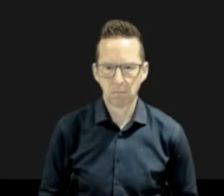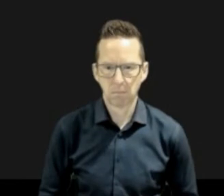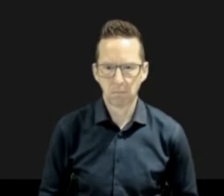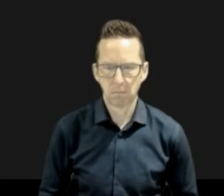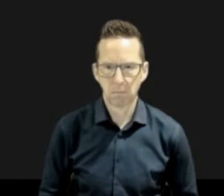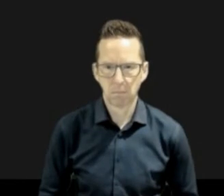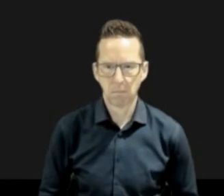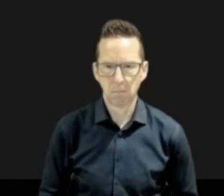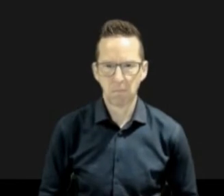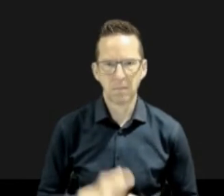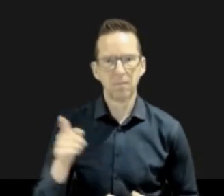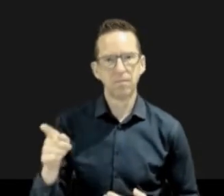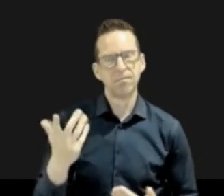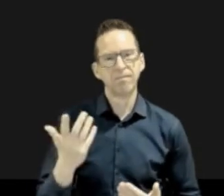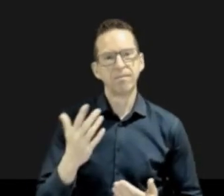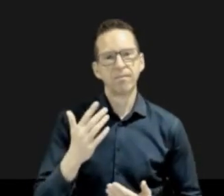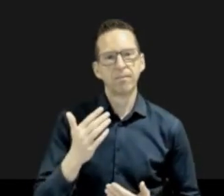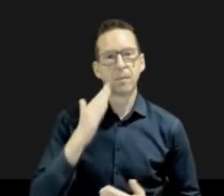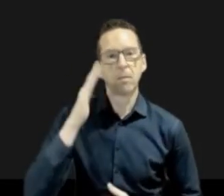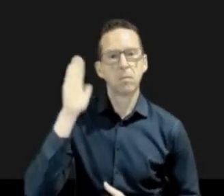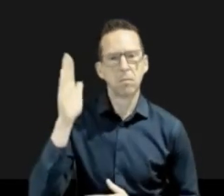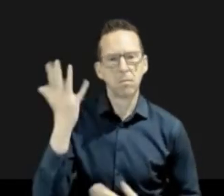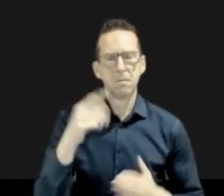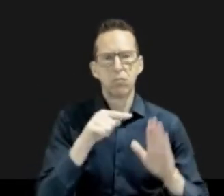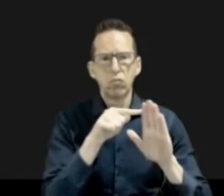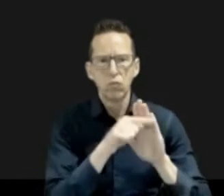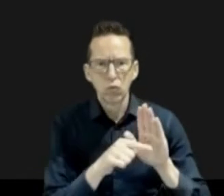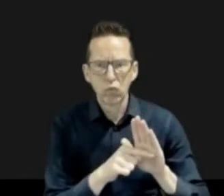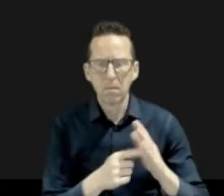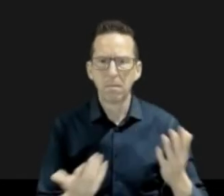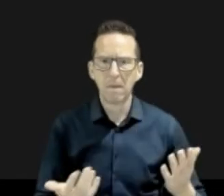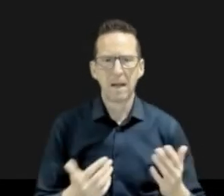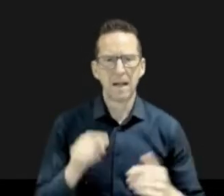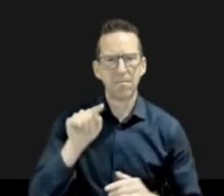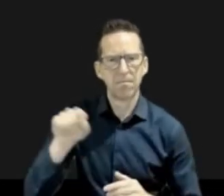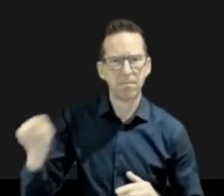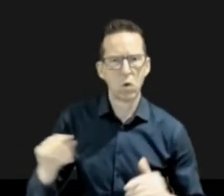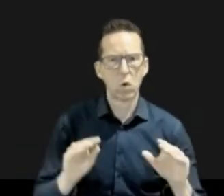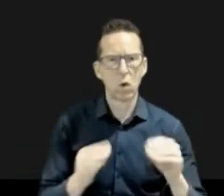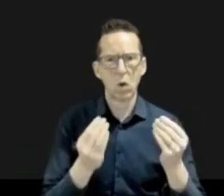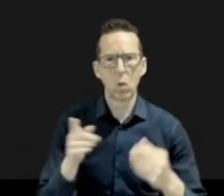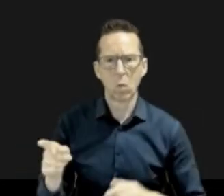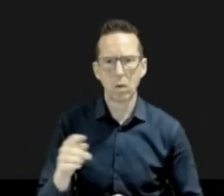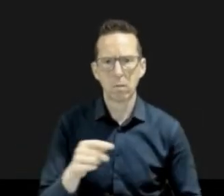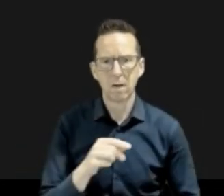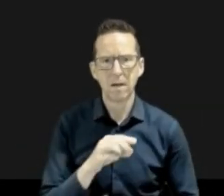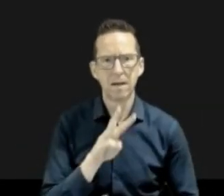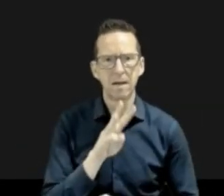a desarrollar servicios dirigidos a proteger vidas